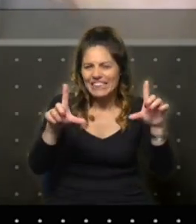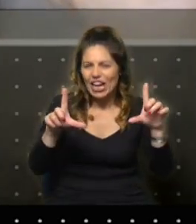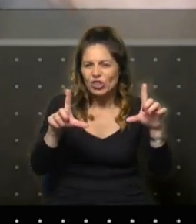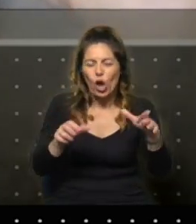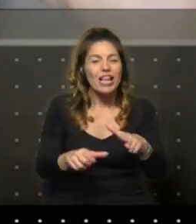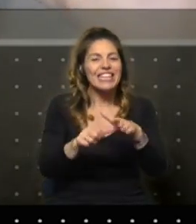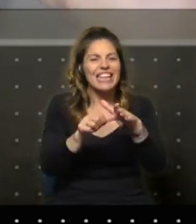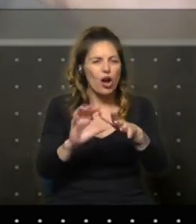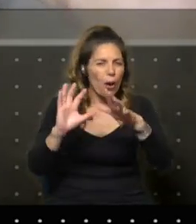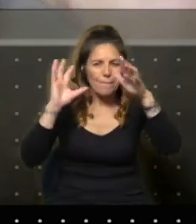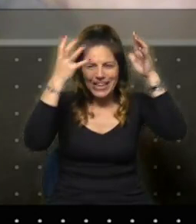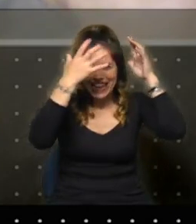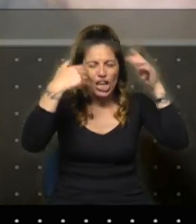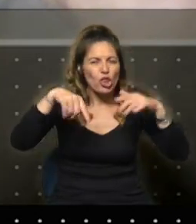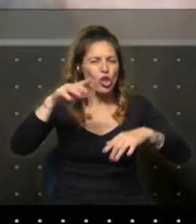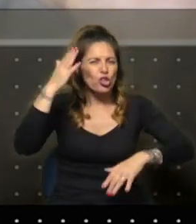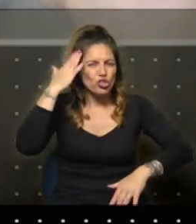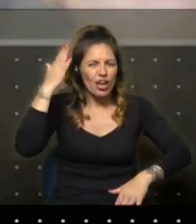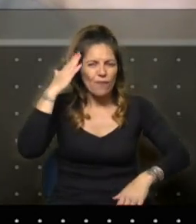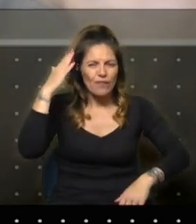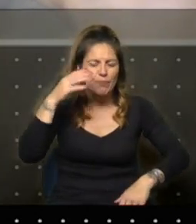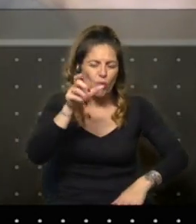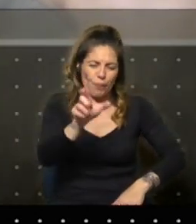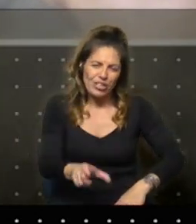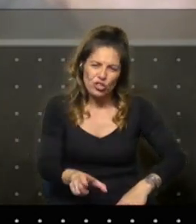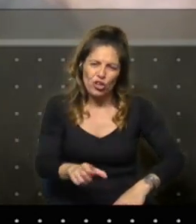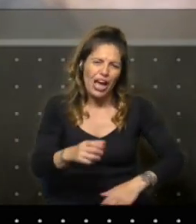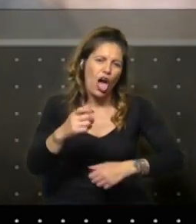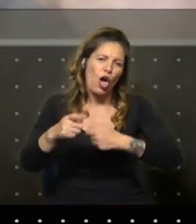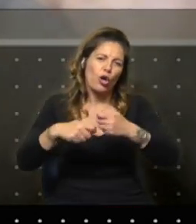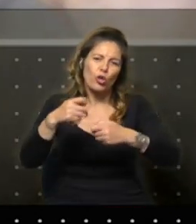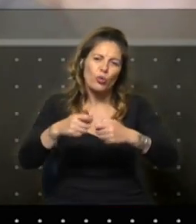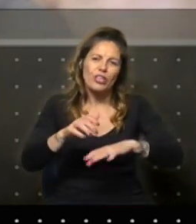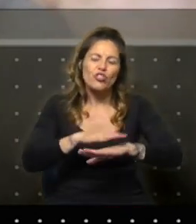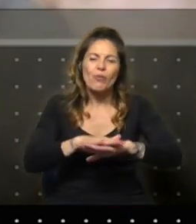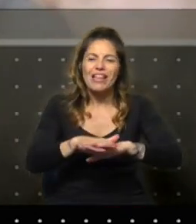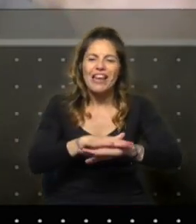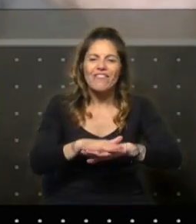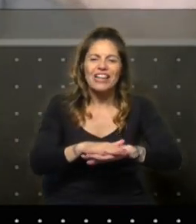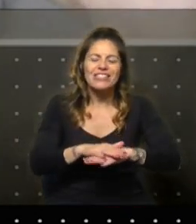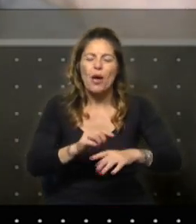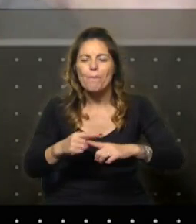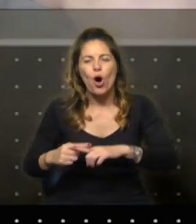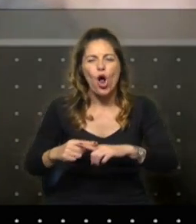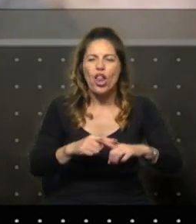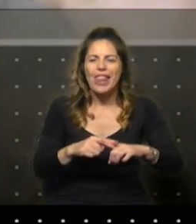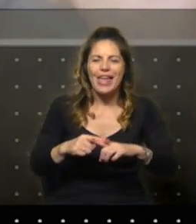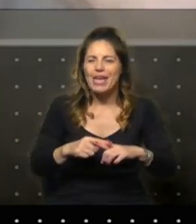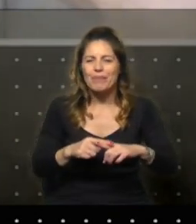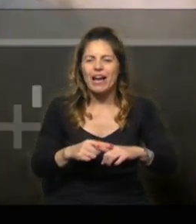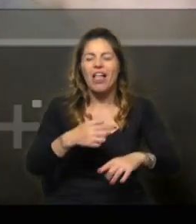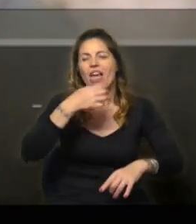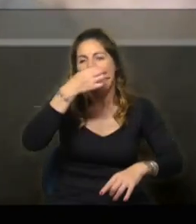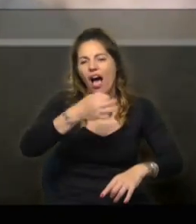liderazgo de mi ley todos sabemos que fue un personaje construido sobre la base de la polémica del